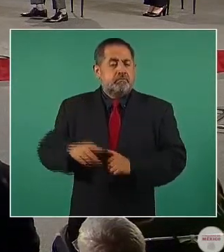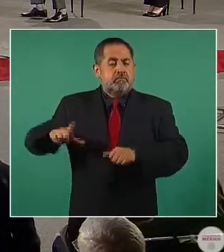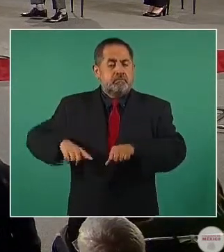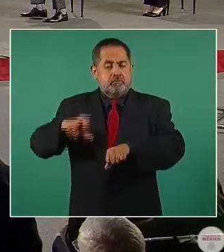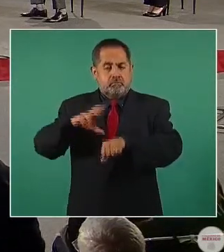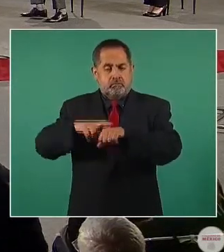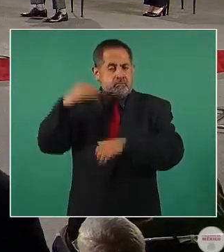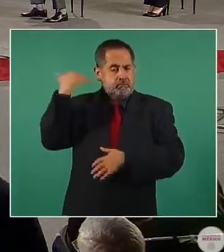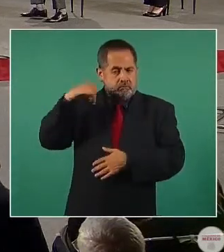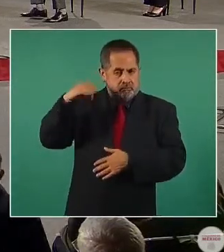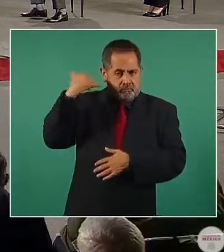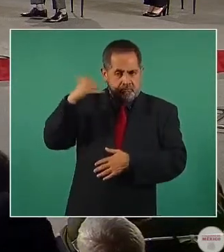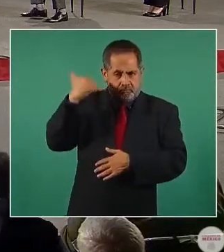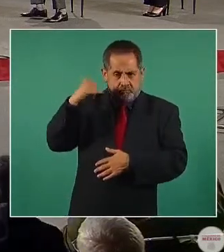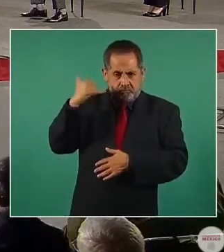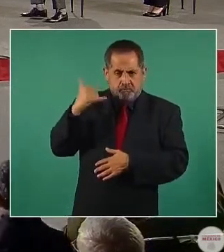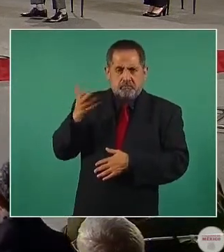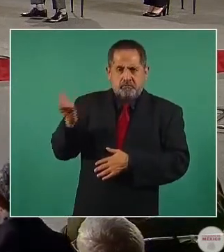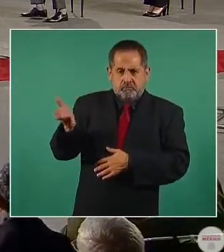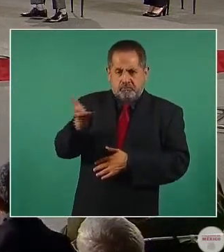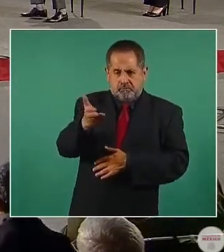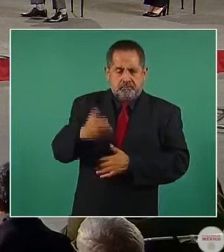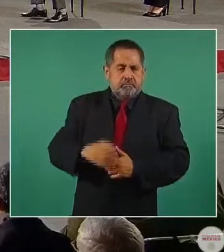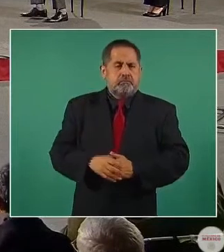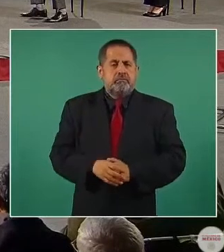gobernador de Yucatán.